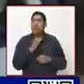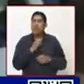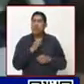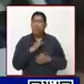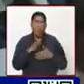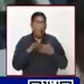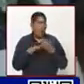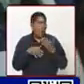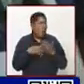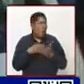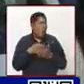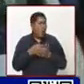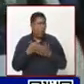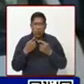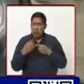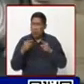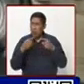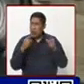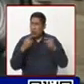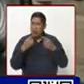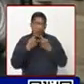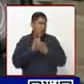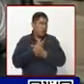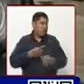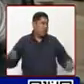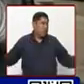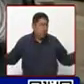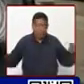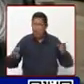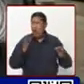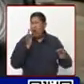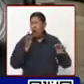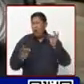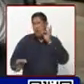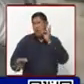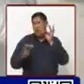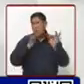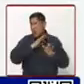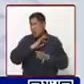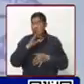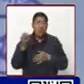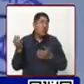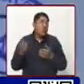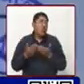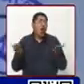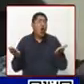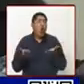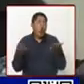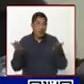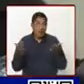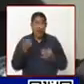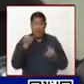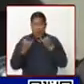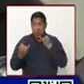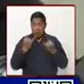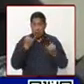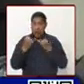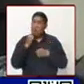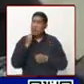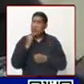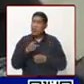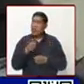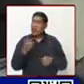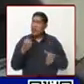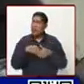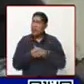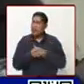todo lado, o sea, se ha bombardeado el Face, todos han apoyado. Y La información que se tiene es que ella ha